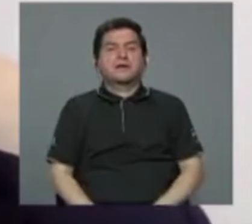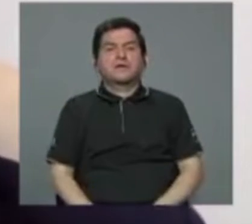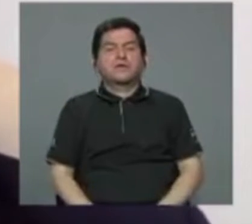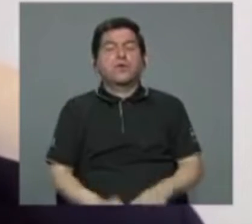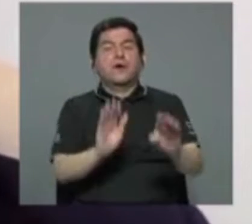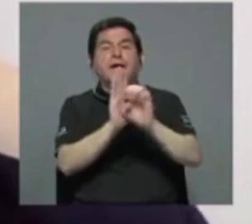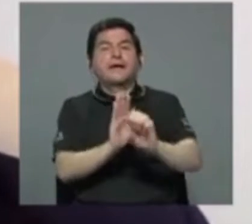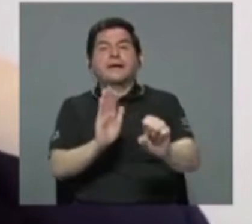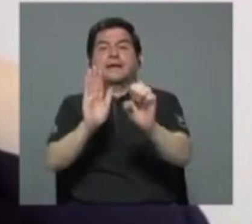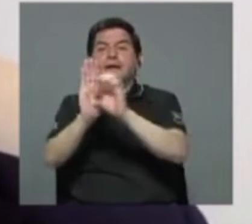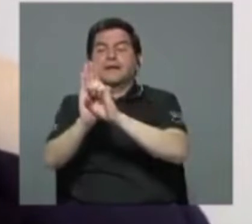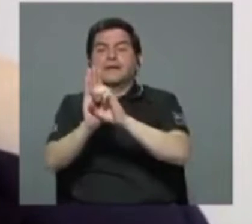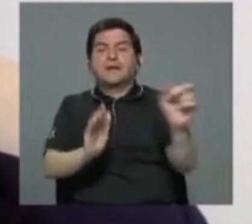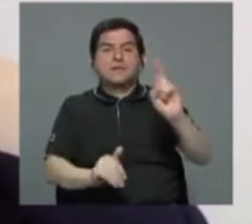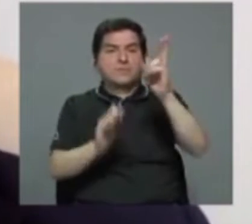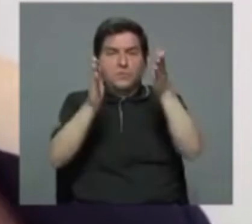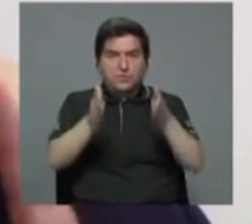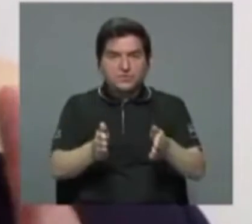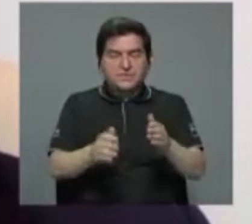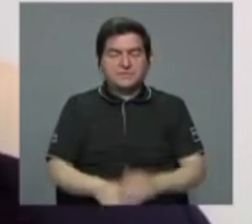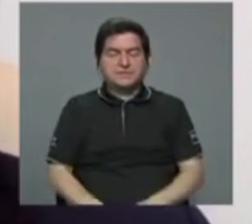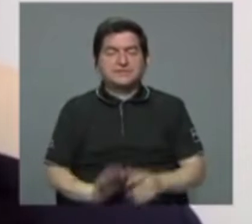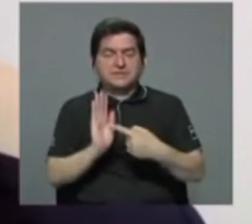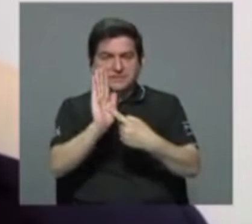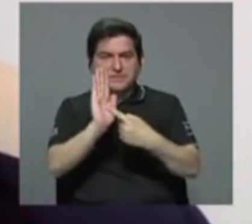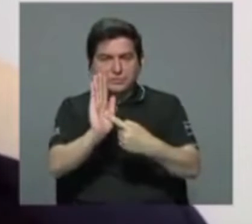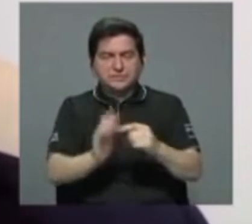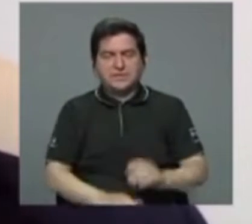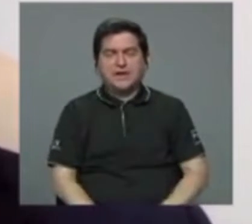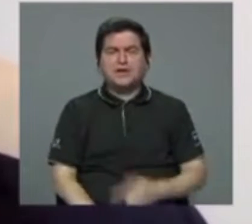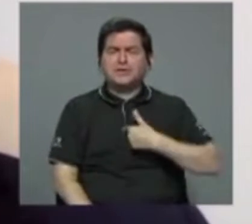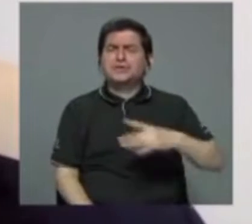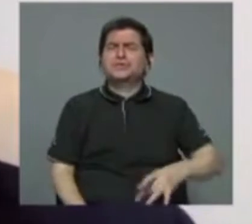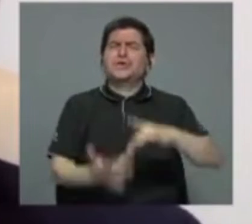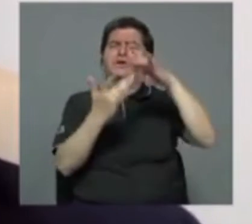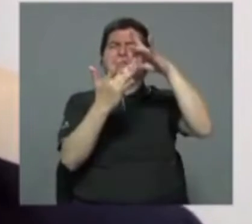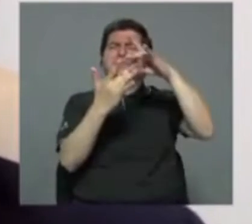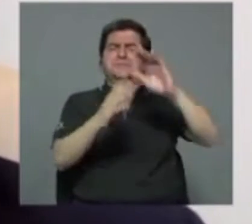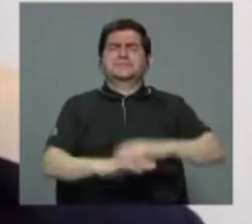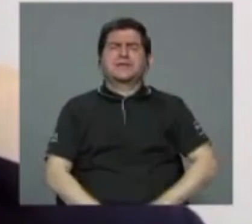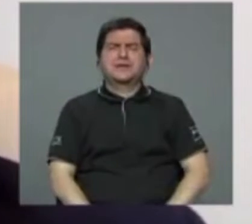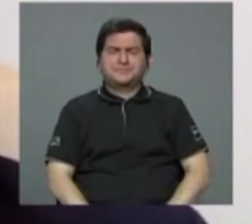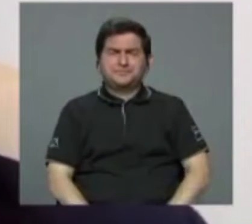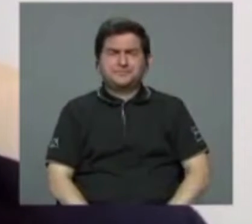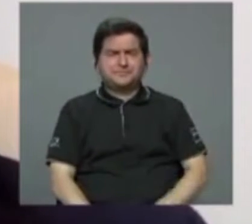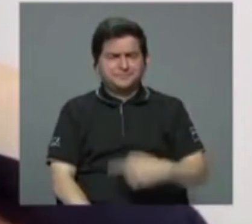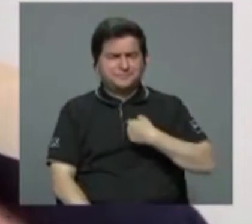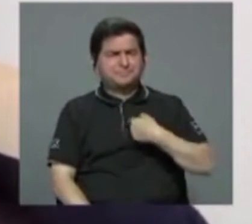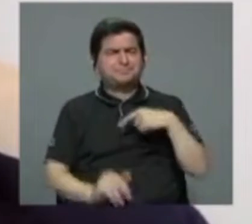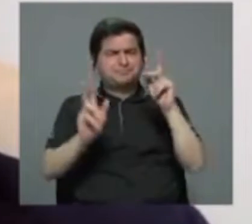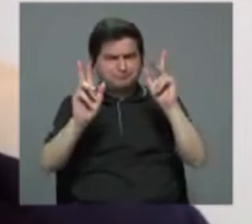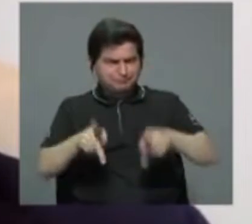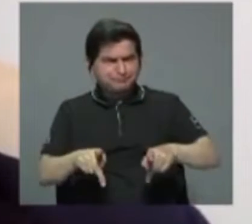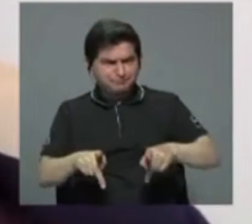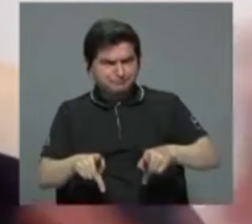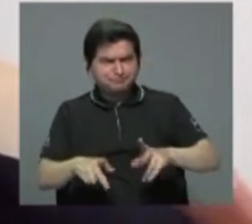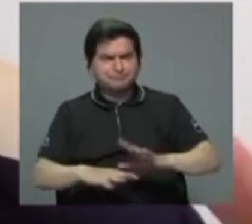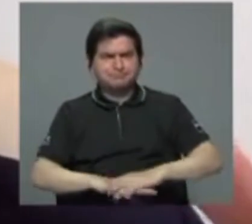ejemplos que Costa Rica trae. Y yo particularmente soy alguien